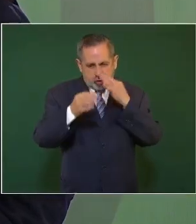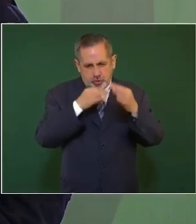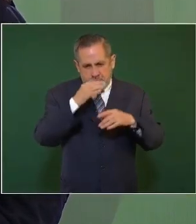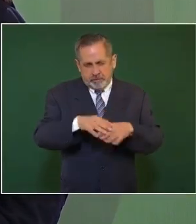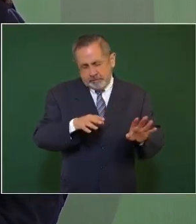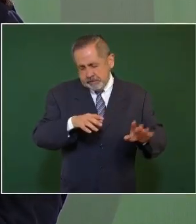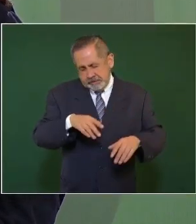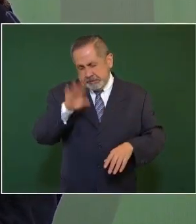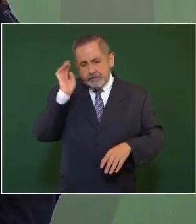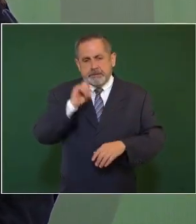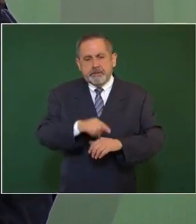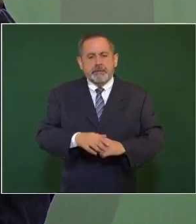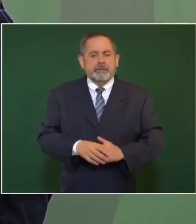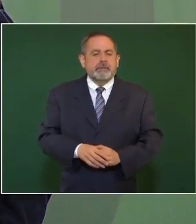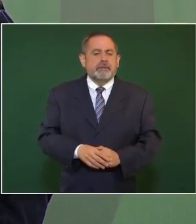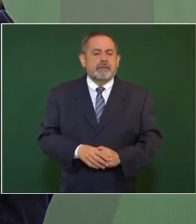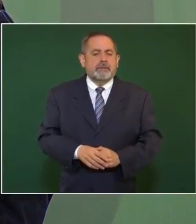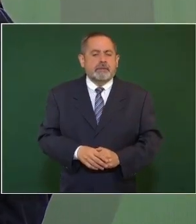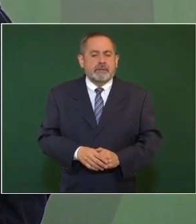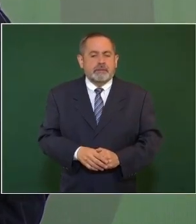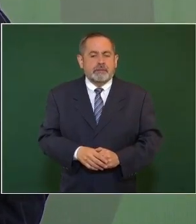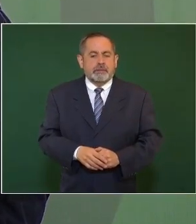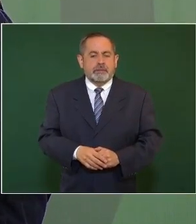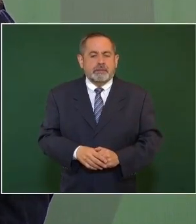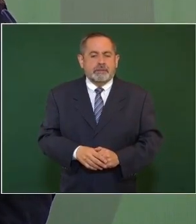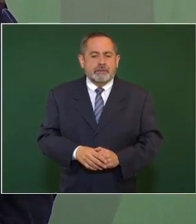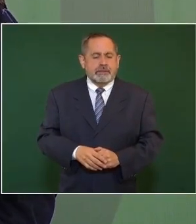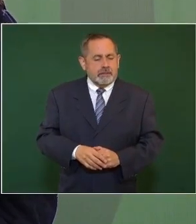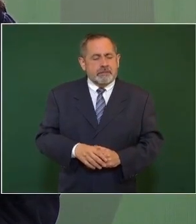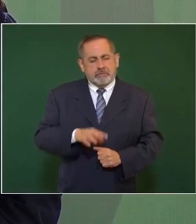ya, también podemos hablar porque